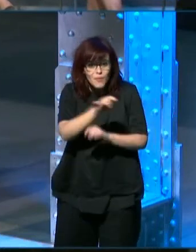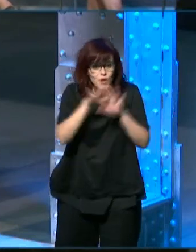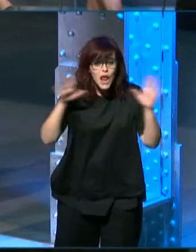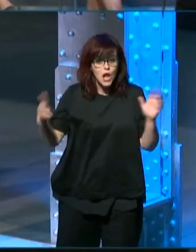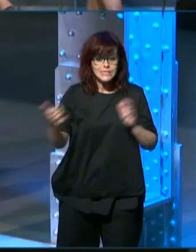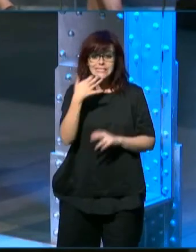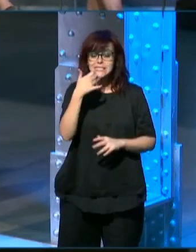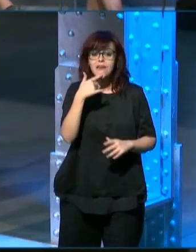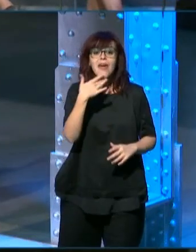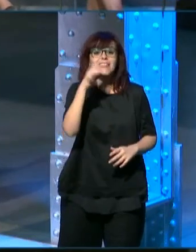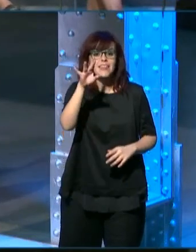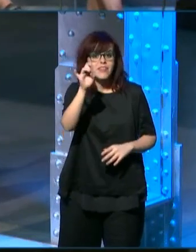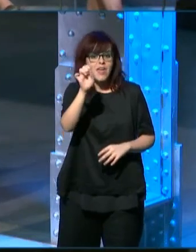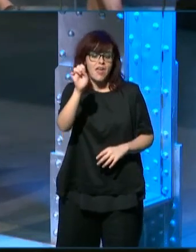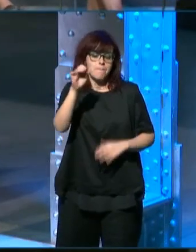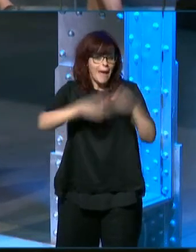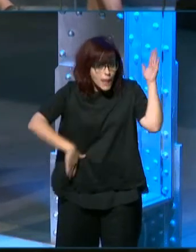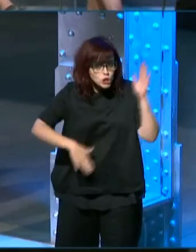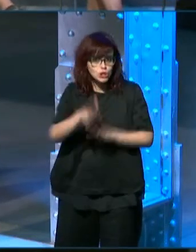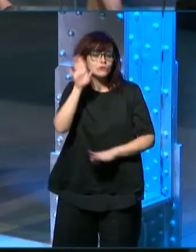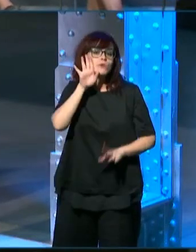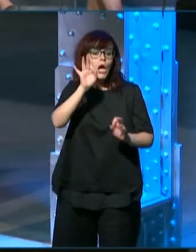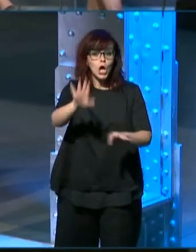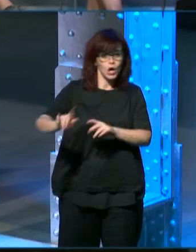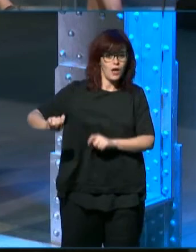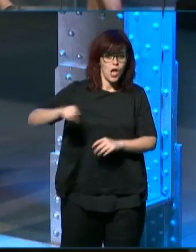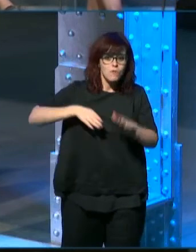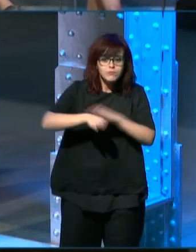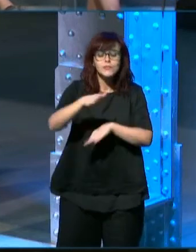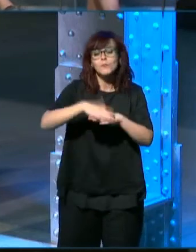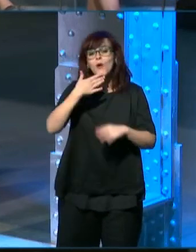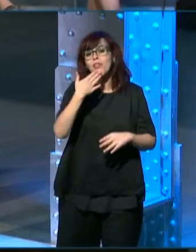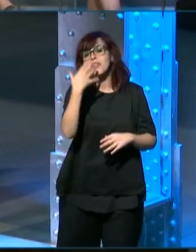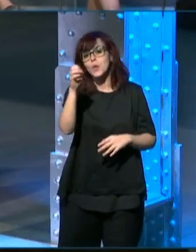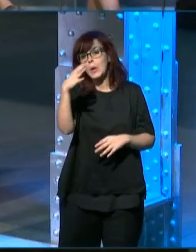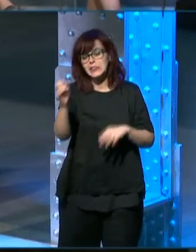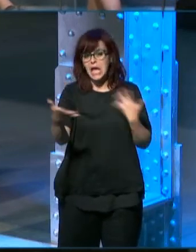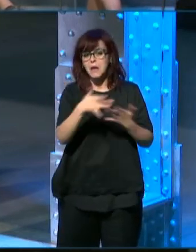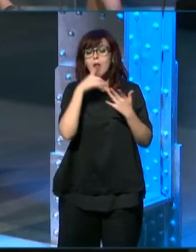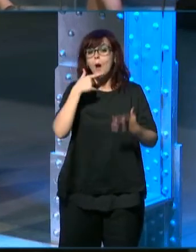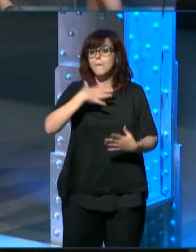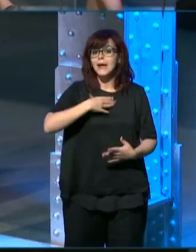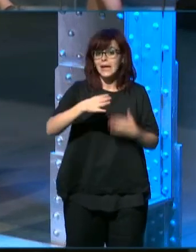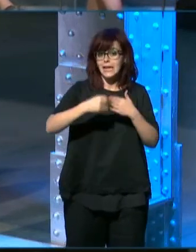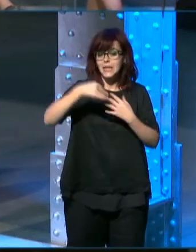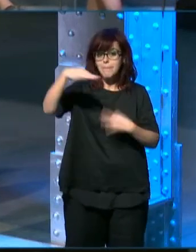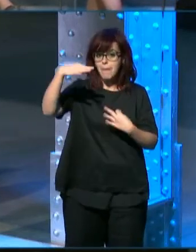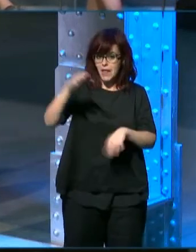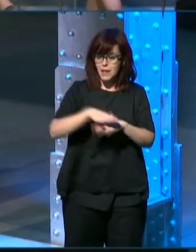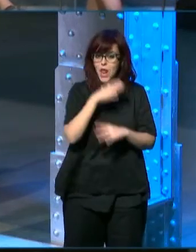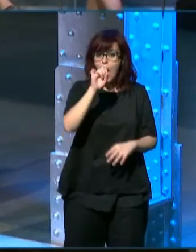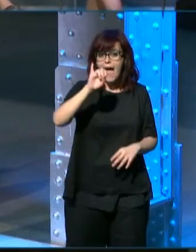ella hubiese tenido 15 años menos, no hubiese entrado. Nosotros somos todos los de 50 años, somos gente de papel. Pero es que Aisha de la